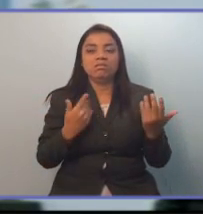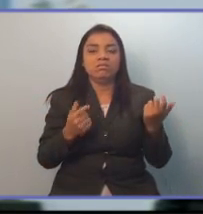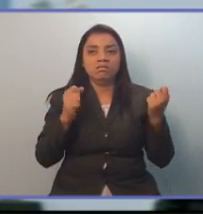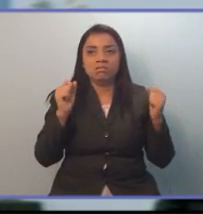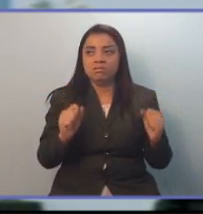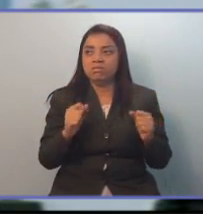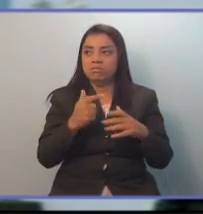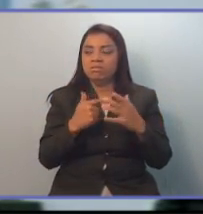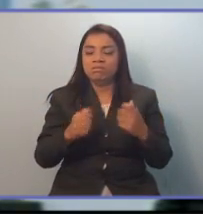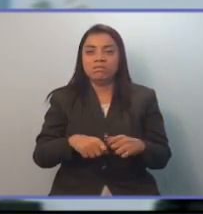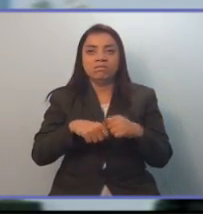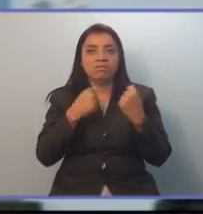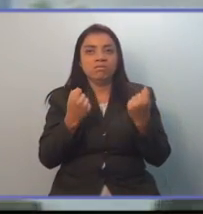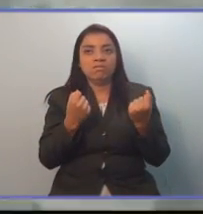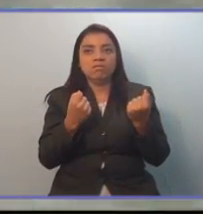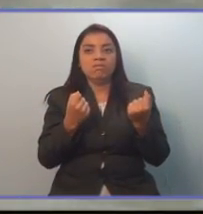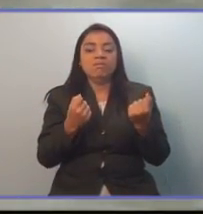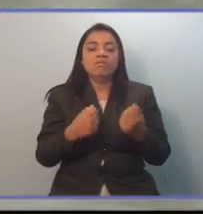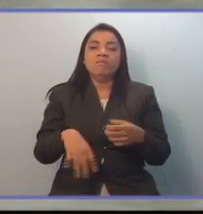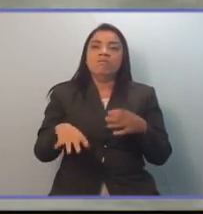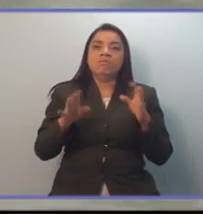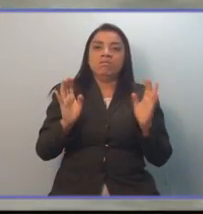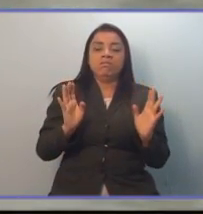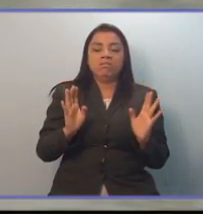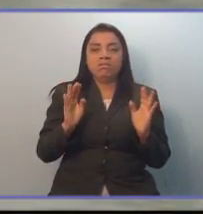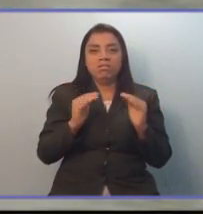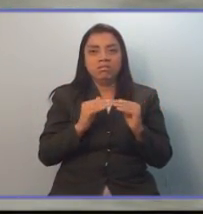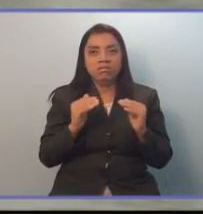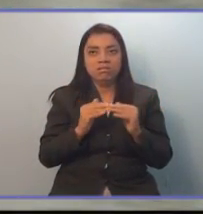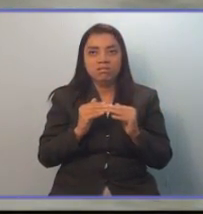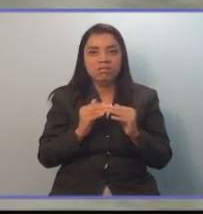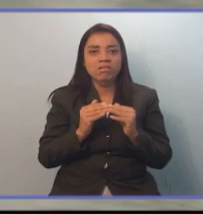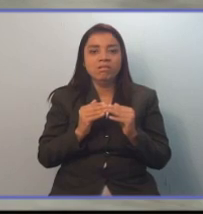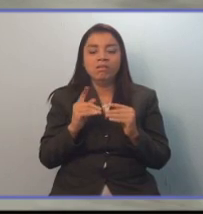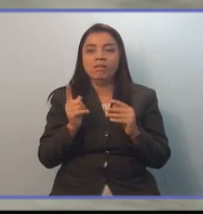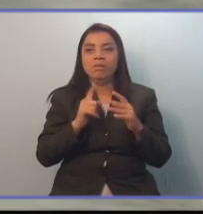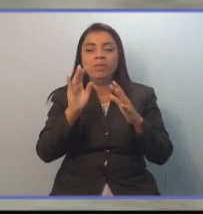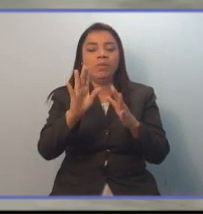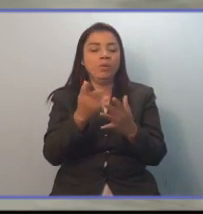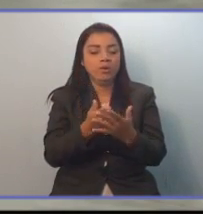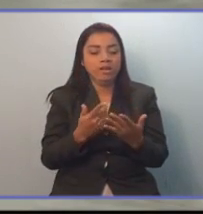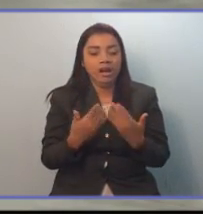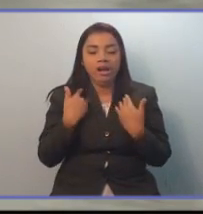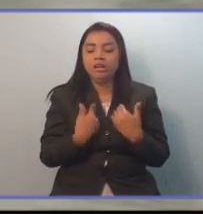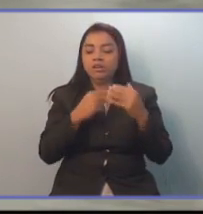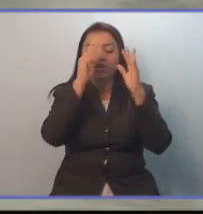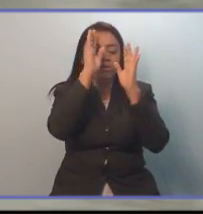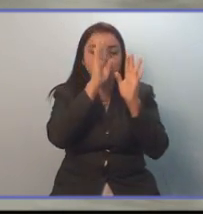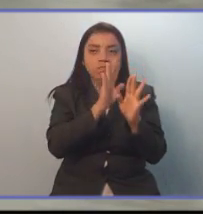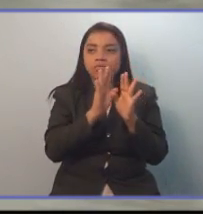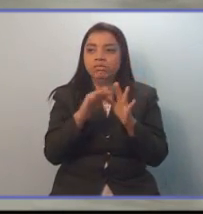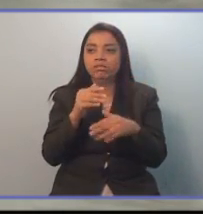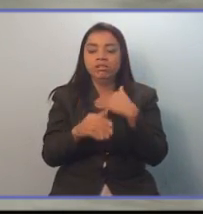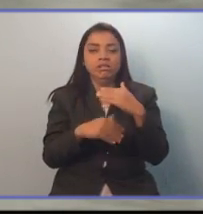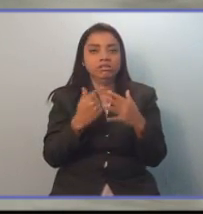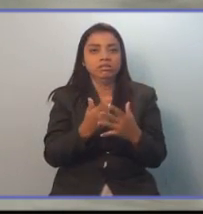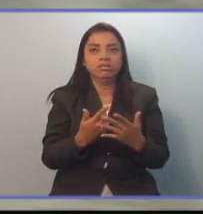la criminalidad, pero también no violando sus derechos, no violando los derechos de los